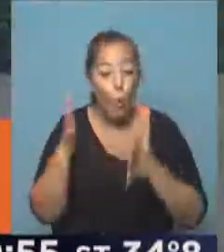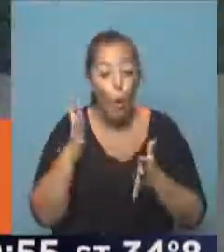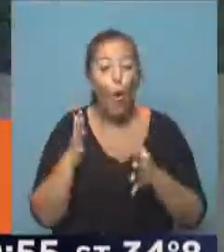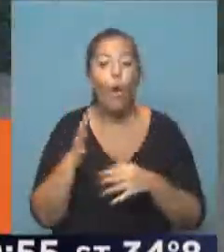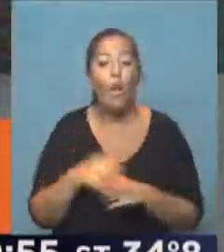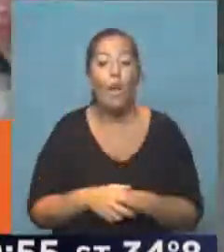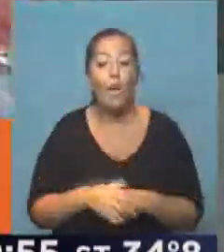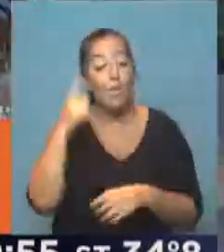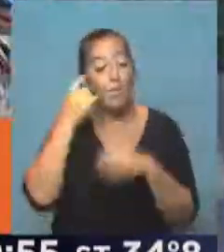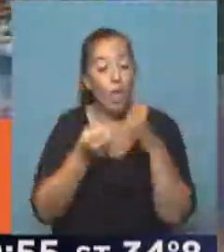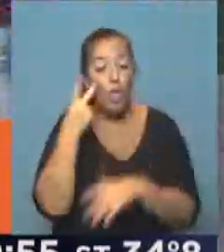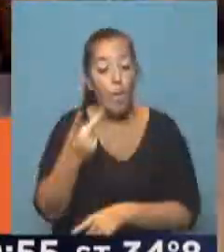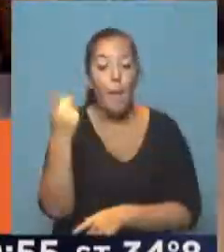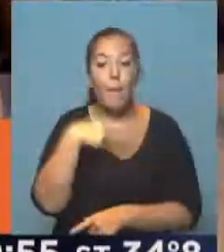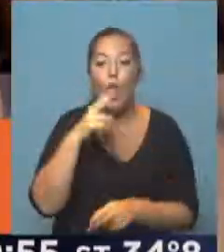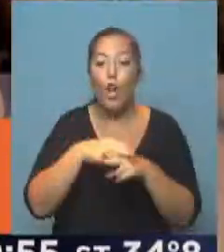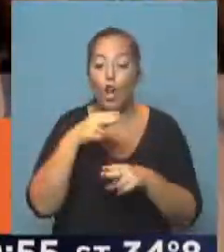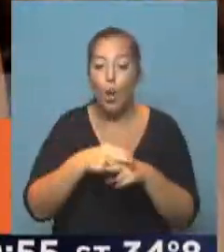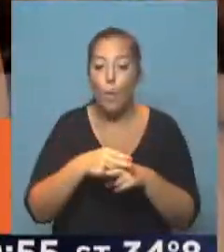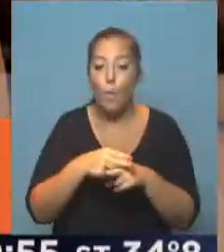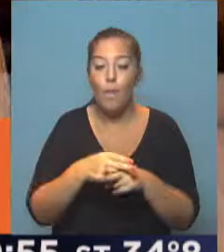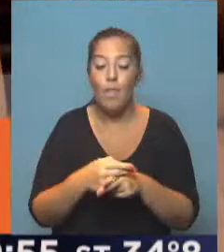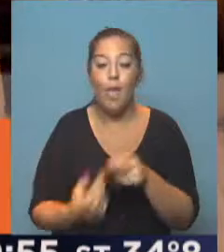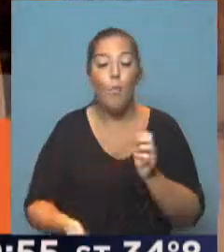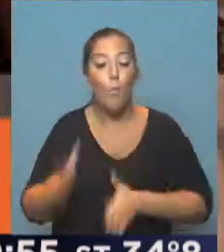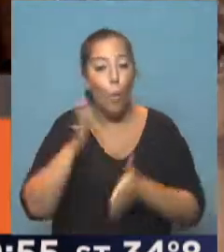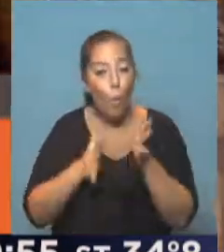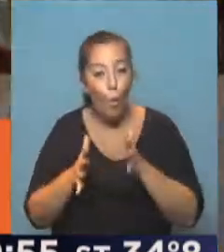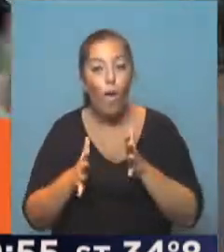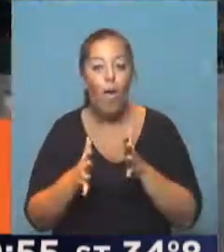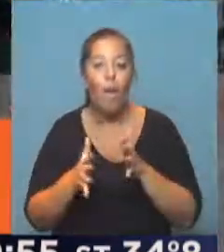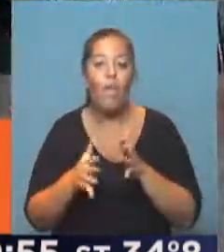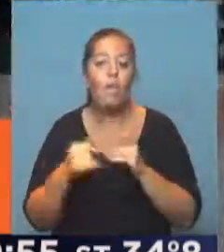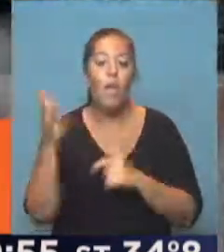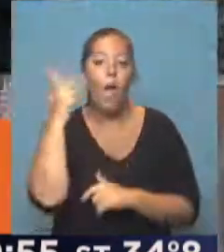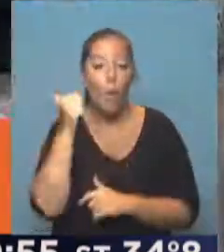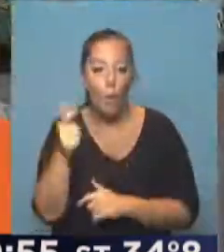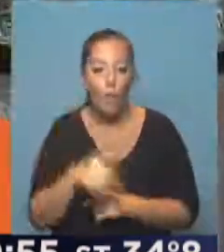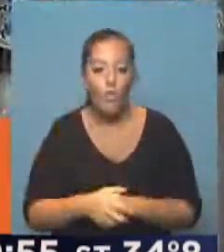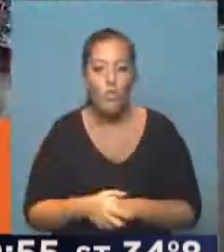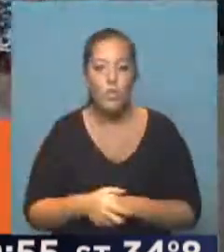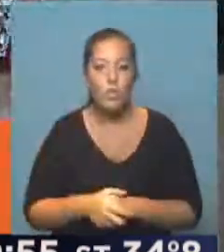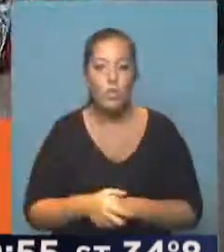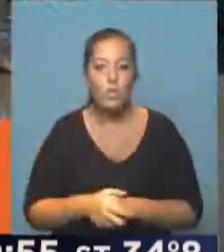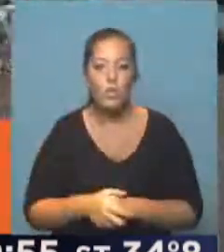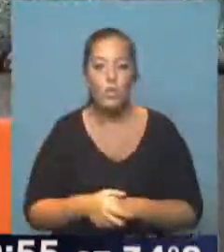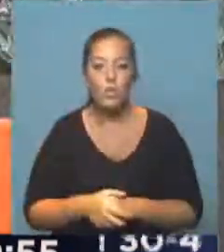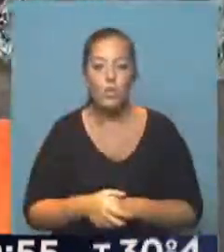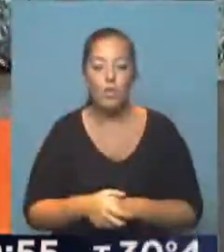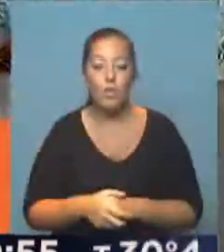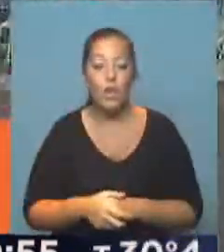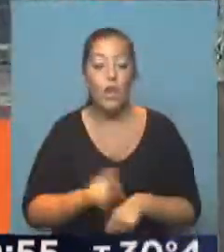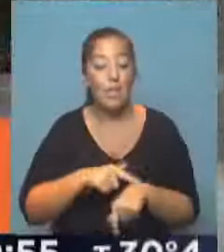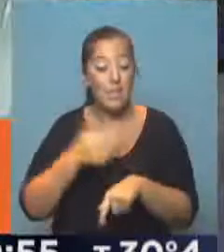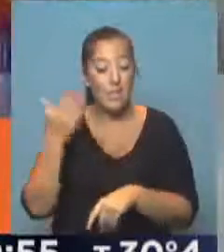se creó en el 2000, pero con el nombre de una murga de unos abuelos que en la época